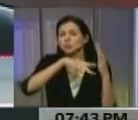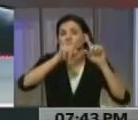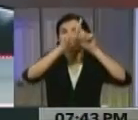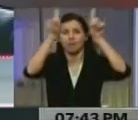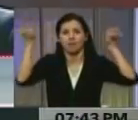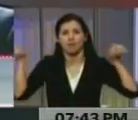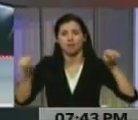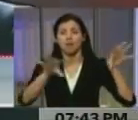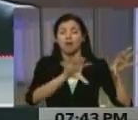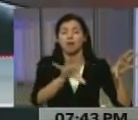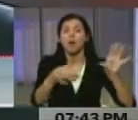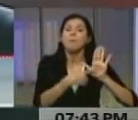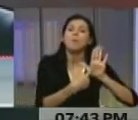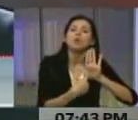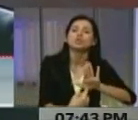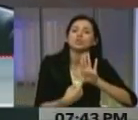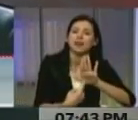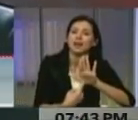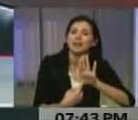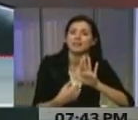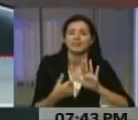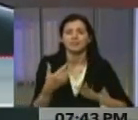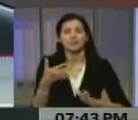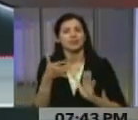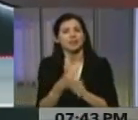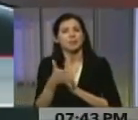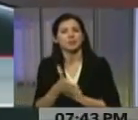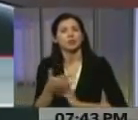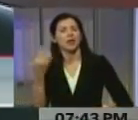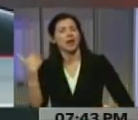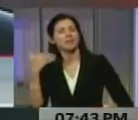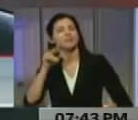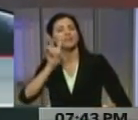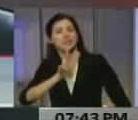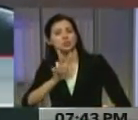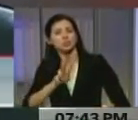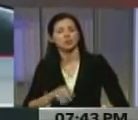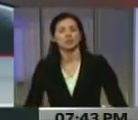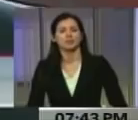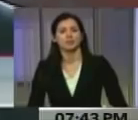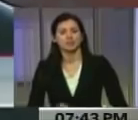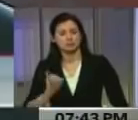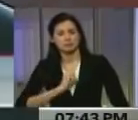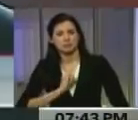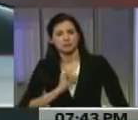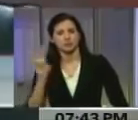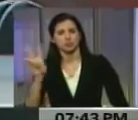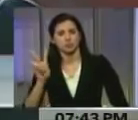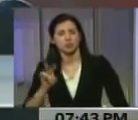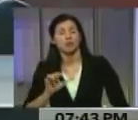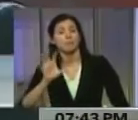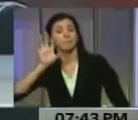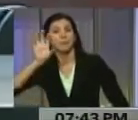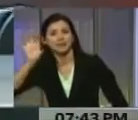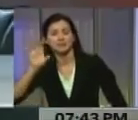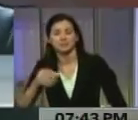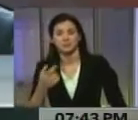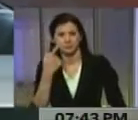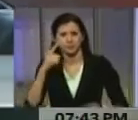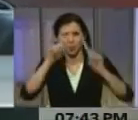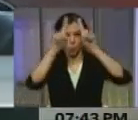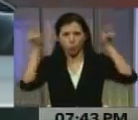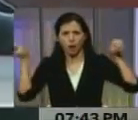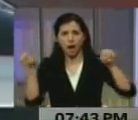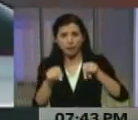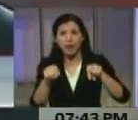paisaje de ese nosotros venezolano heroico, patriótico y emergente. Estos cuadros que hemos visto